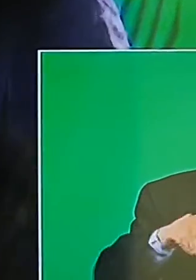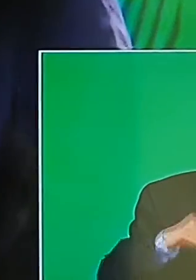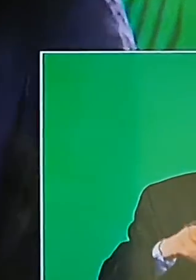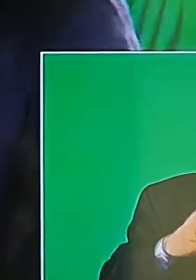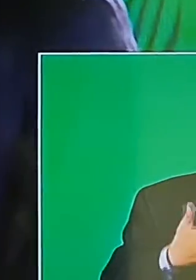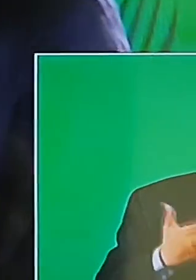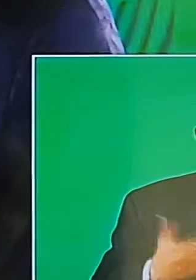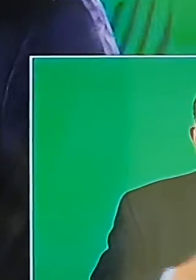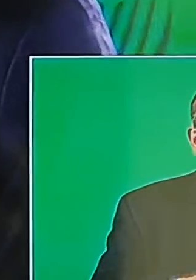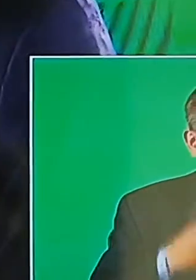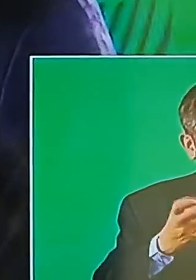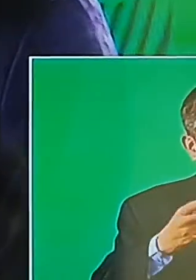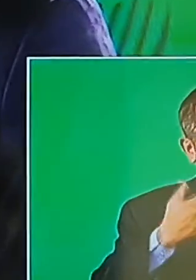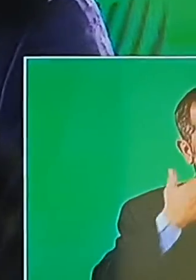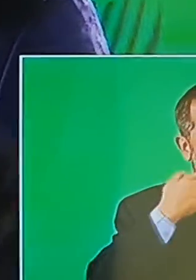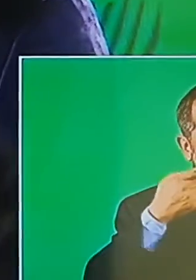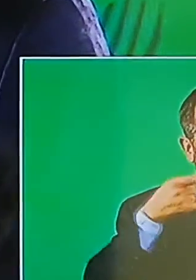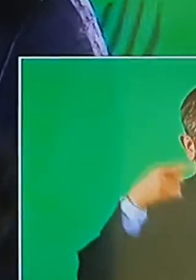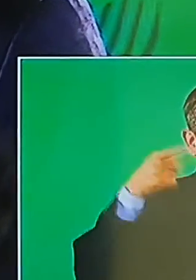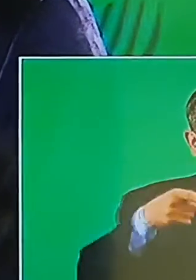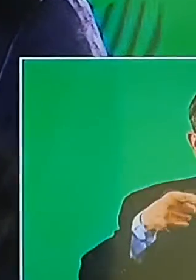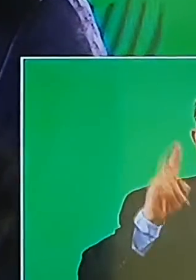Pero eso es un tema.